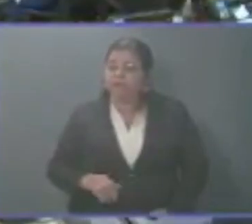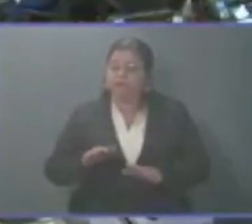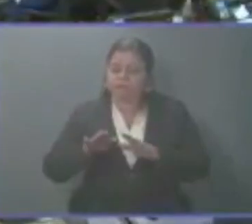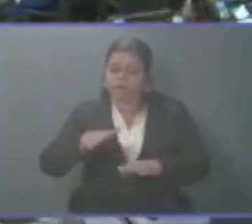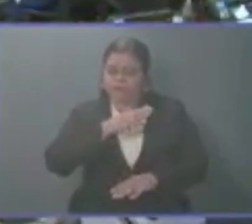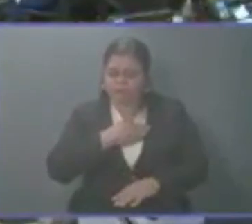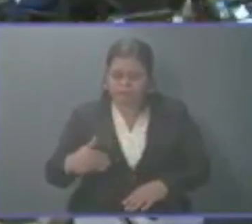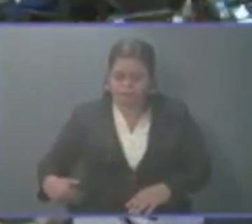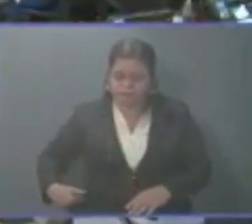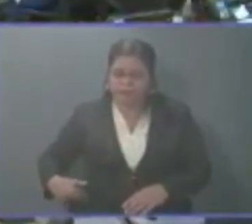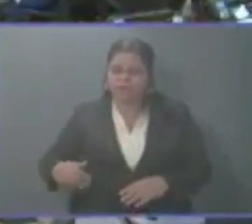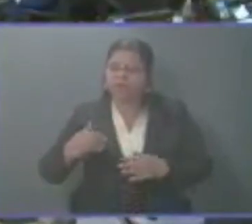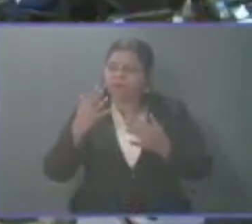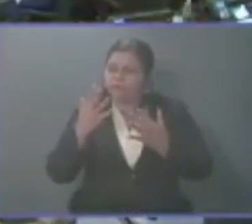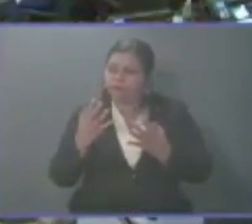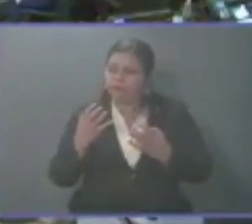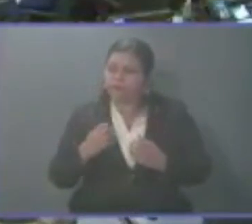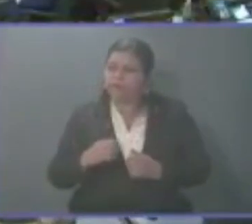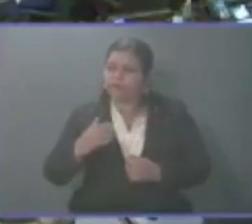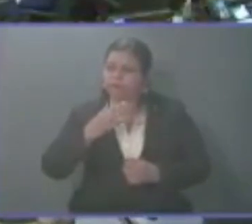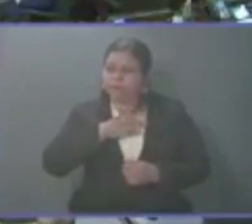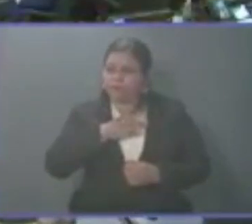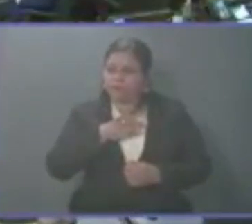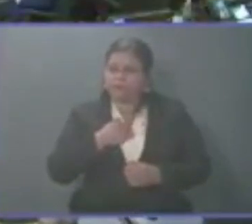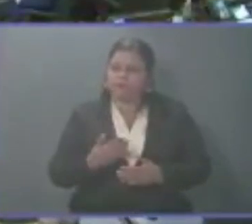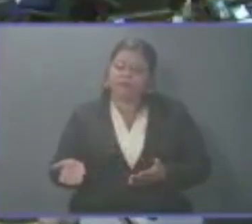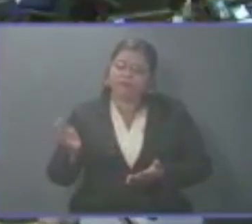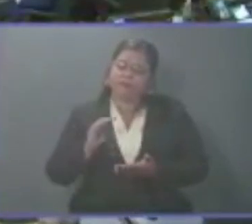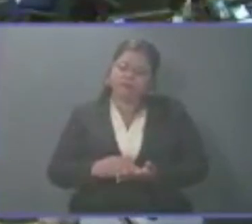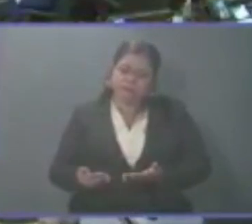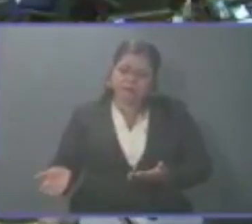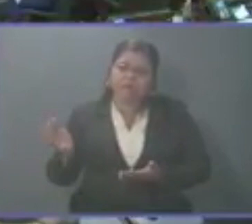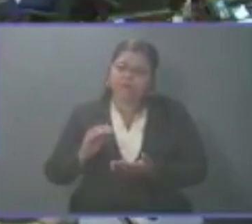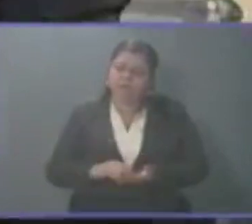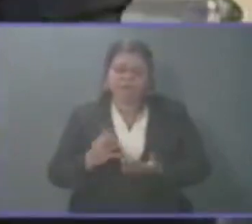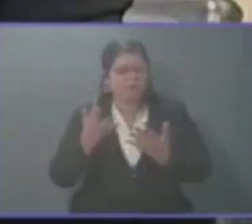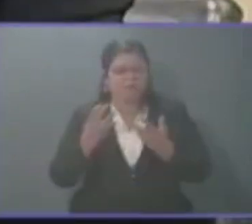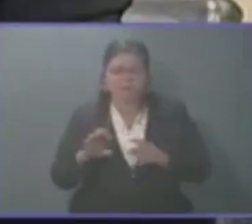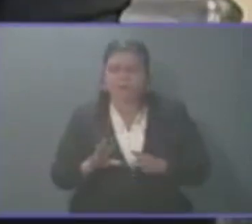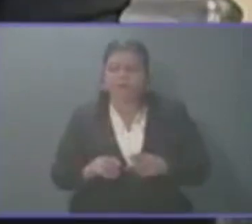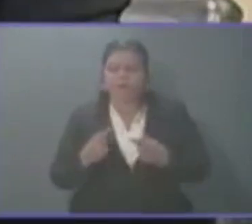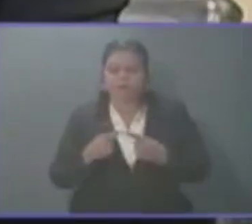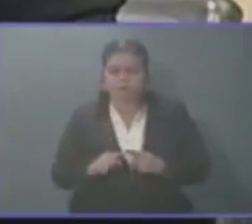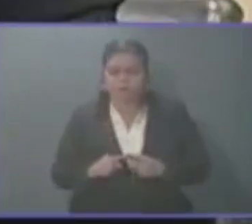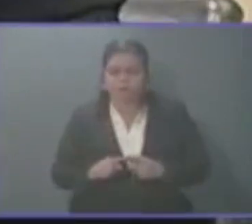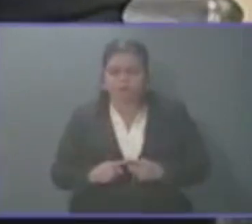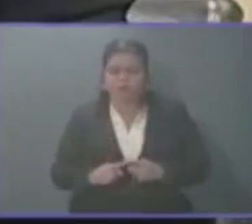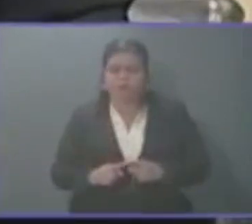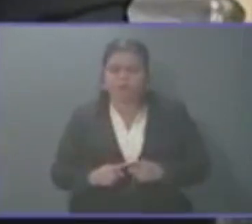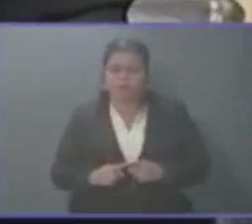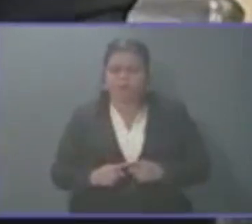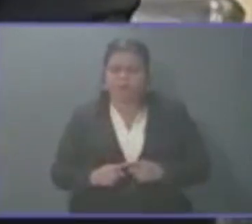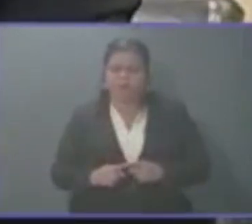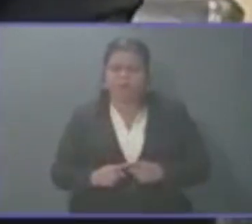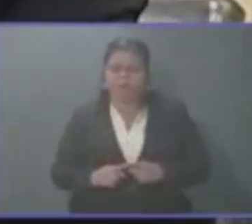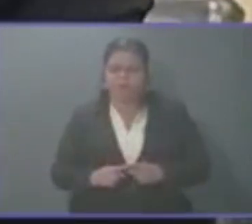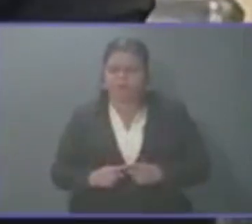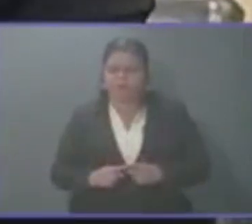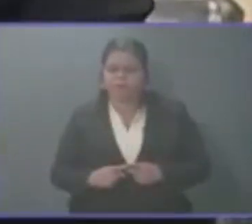presidente. No quisiera ser yo muy repetitivo en todo lo que se ha dicho aquí. Lo único que la ignorancia es